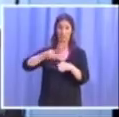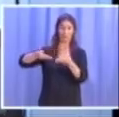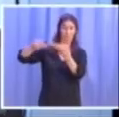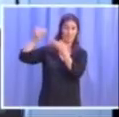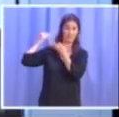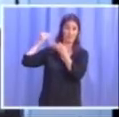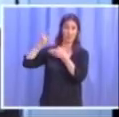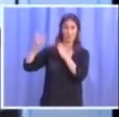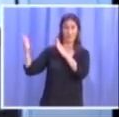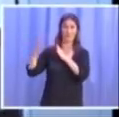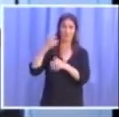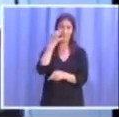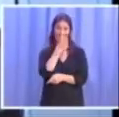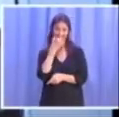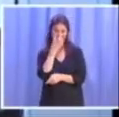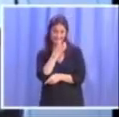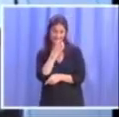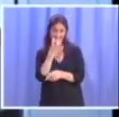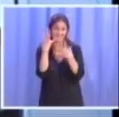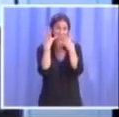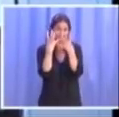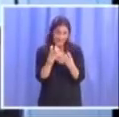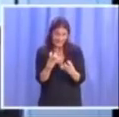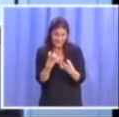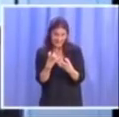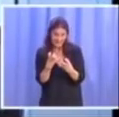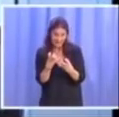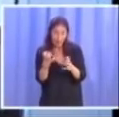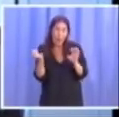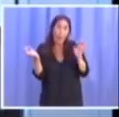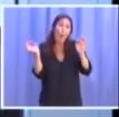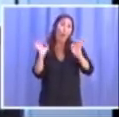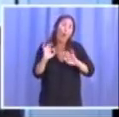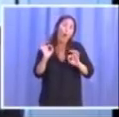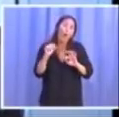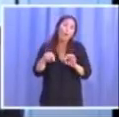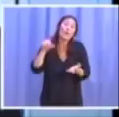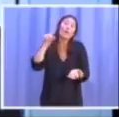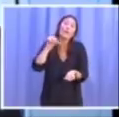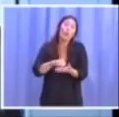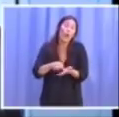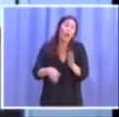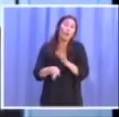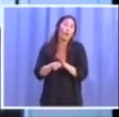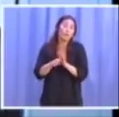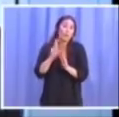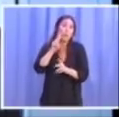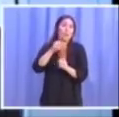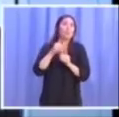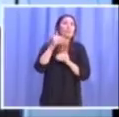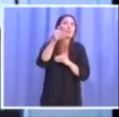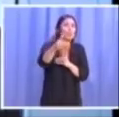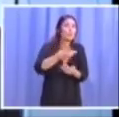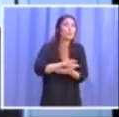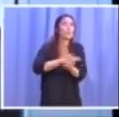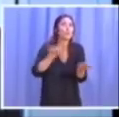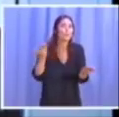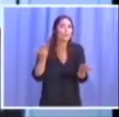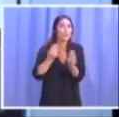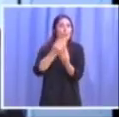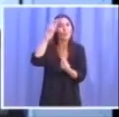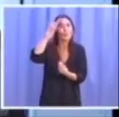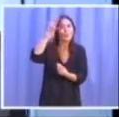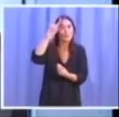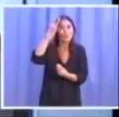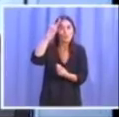etapa gris y triste, o esta ciudad sigue mirando con confianza al futuro, con ilusión. Me diste